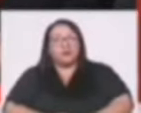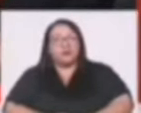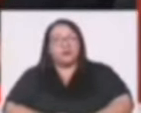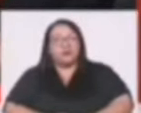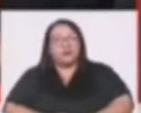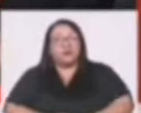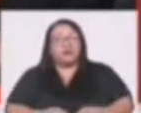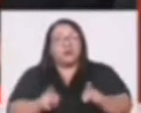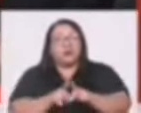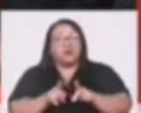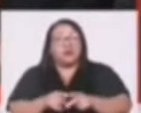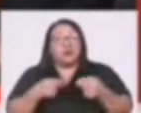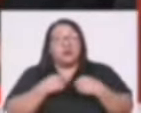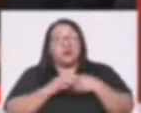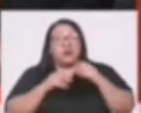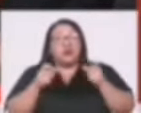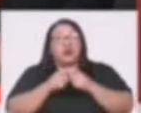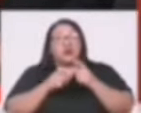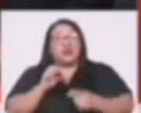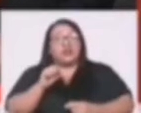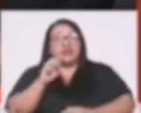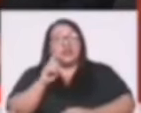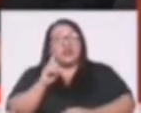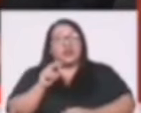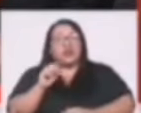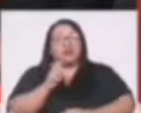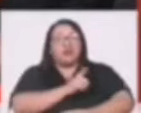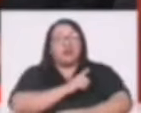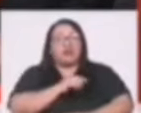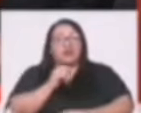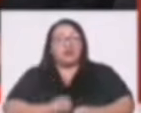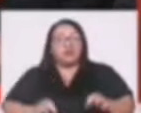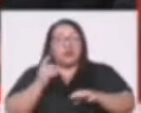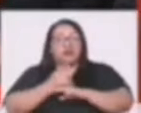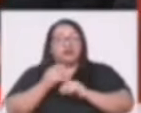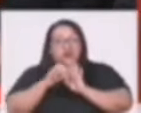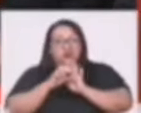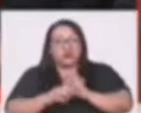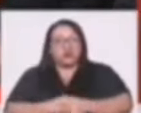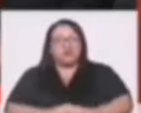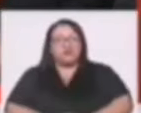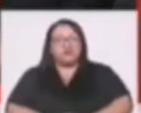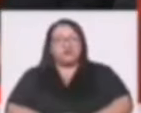el destacado papel y objetividad del congresista Edra Medina como delegado en esta denuncia constitucional.